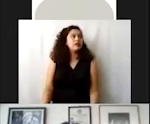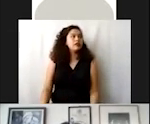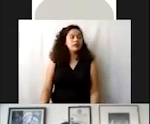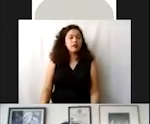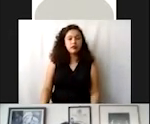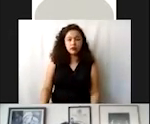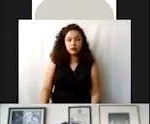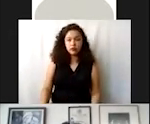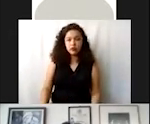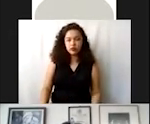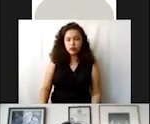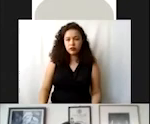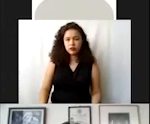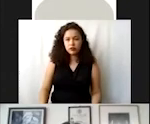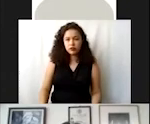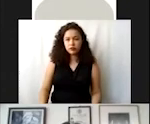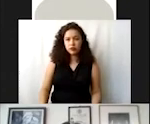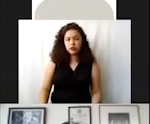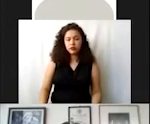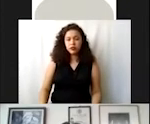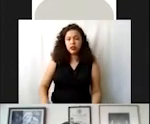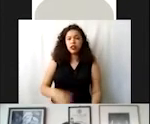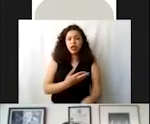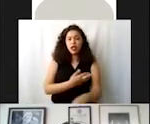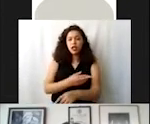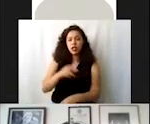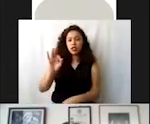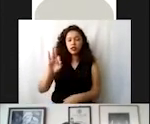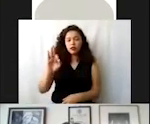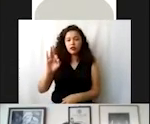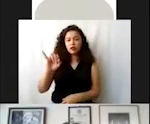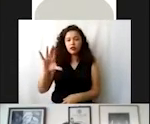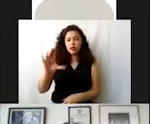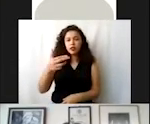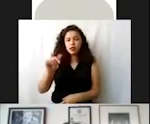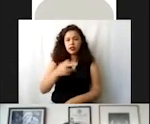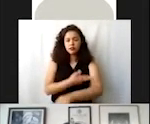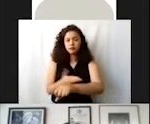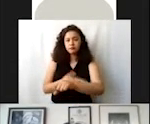tenemos la ficha de trámite 70, ¿sí?